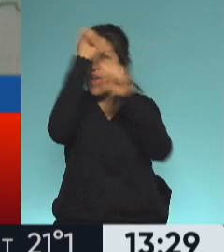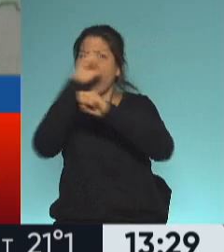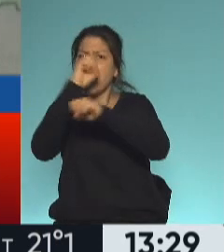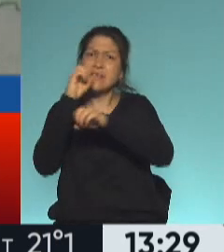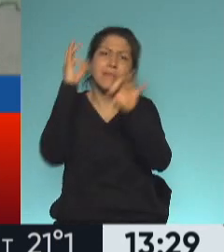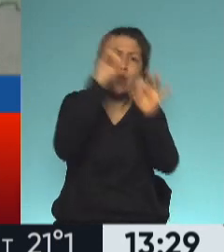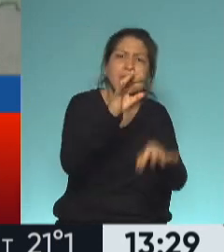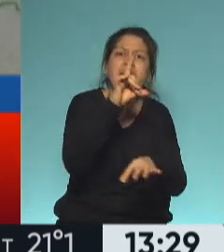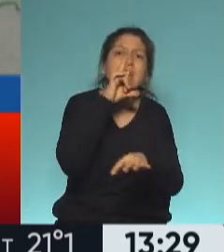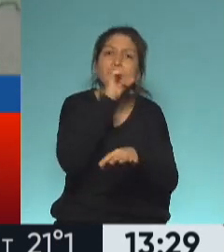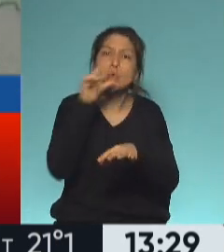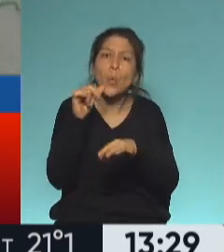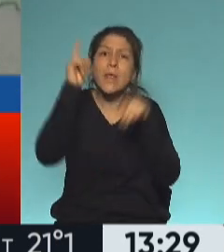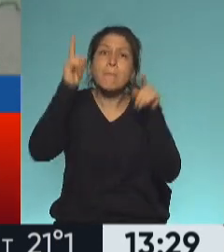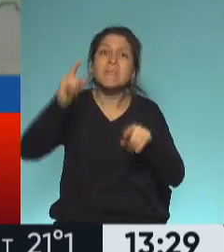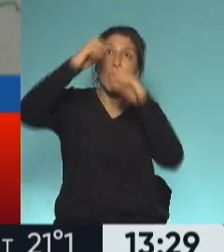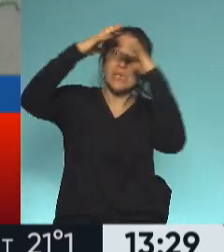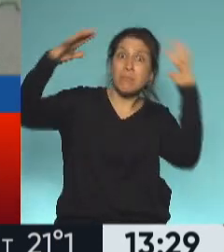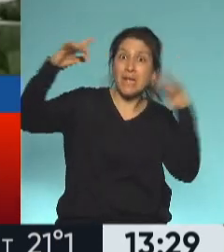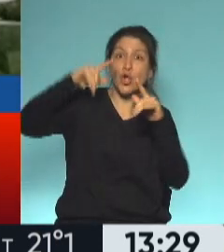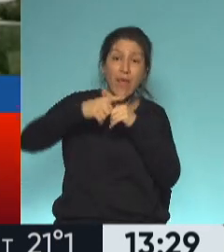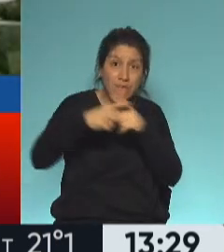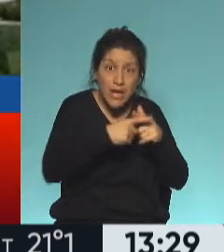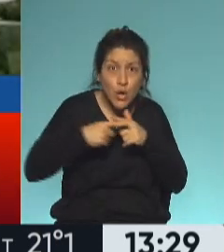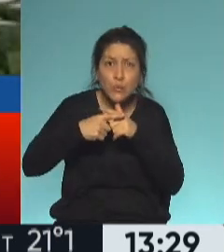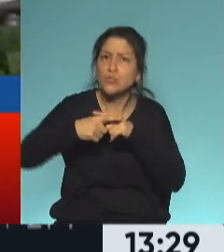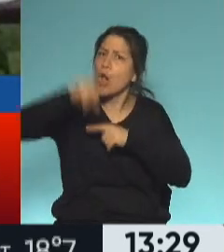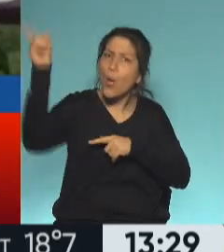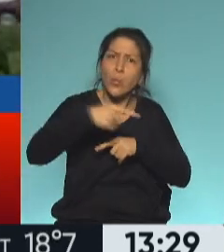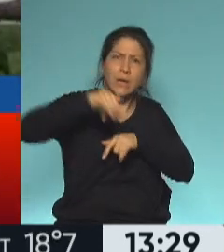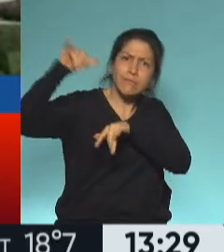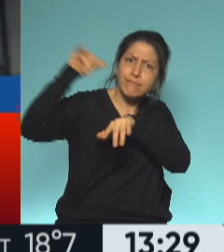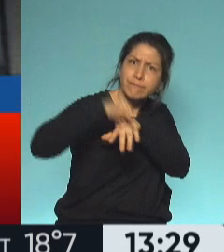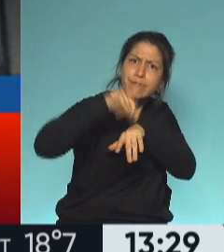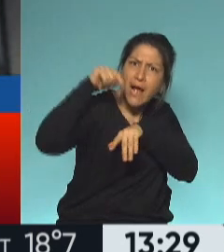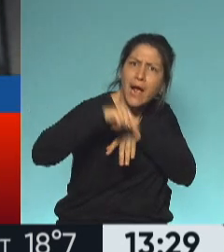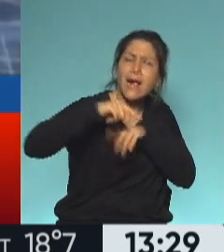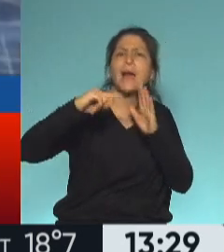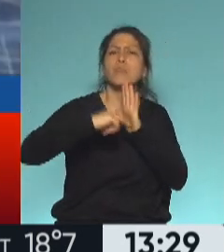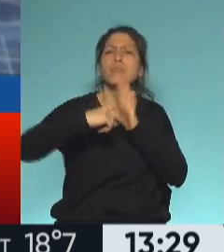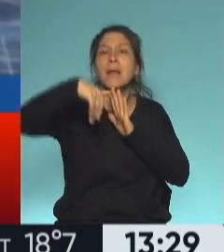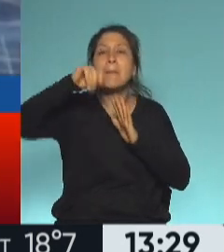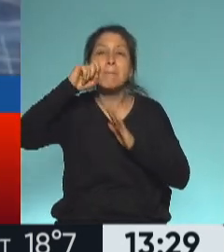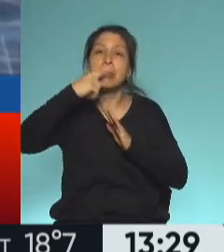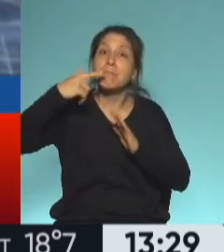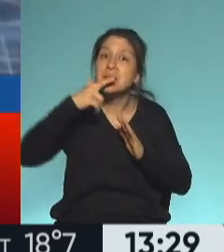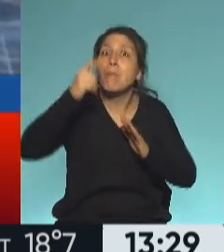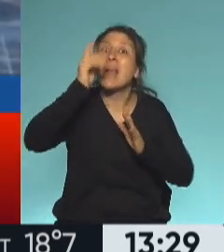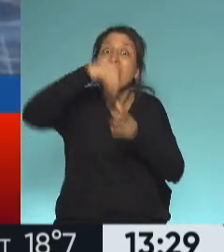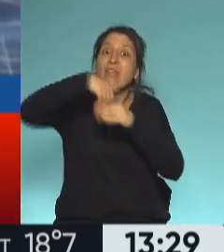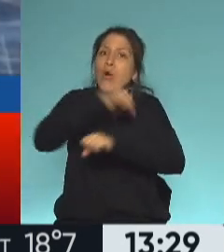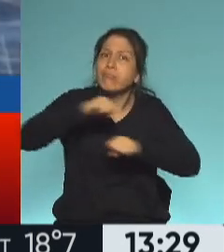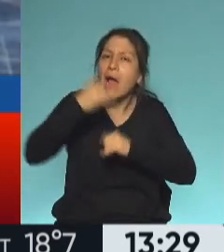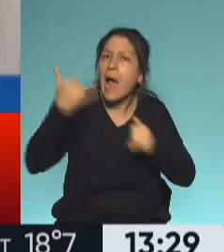cuando cruzaba el espacio aéreo bielorruso y lo obligó a aterrizar en Minsk bajo el falso pretexto de una amenaza de bomba.